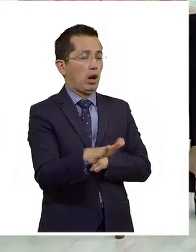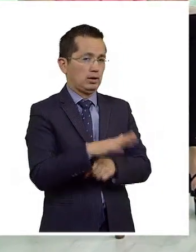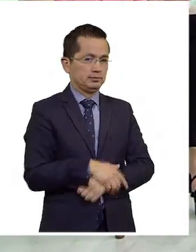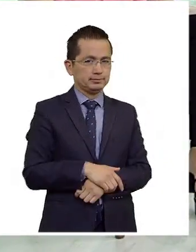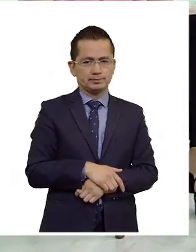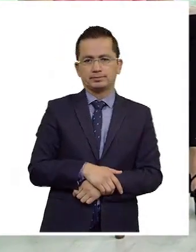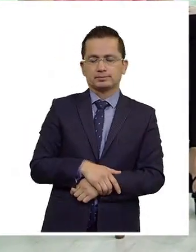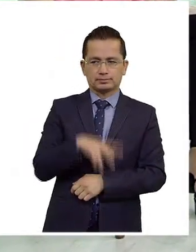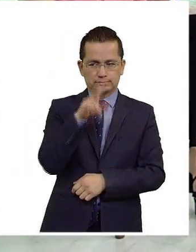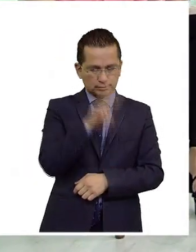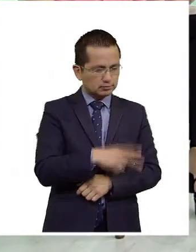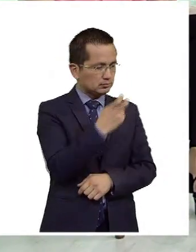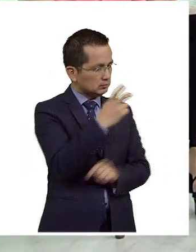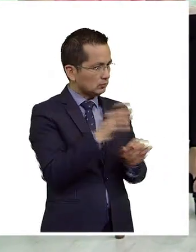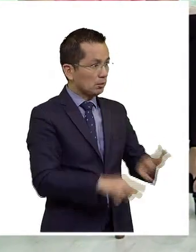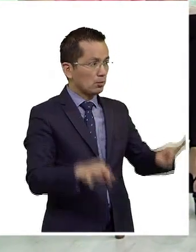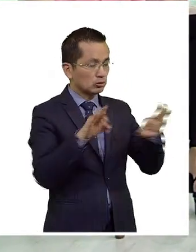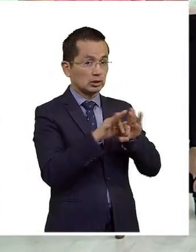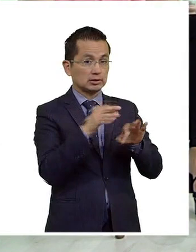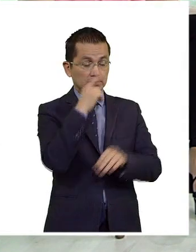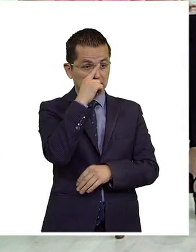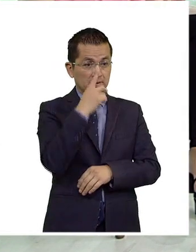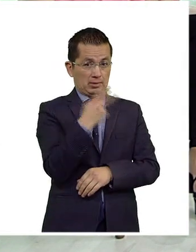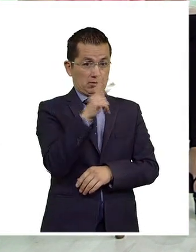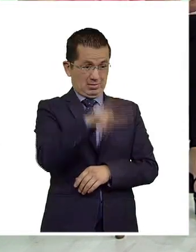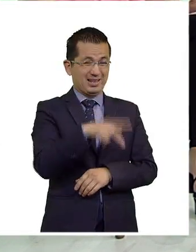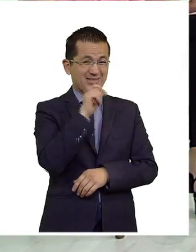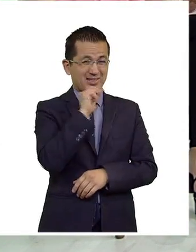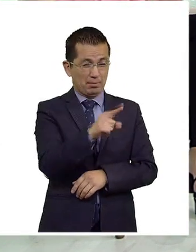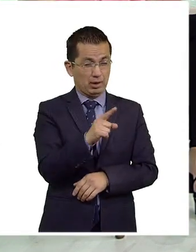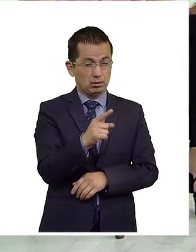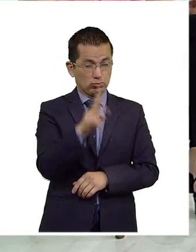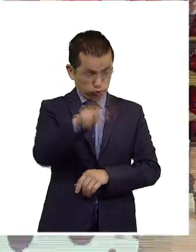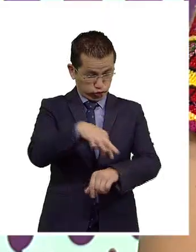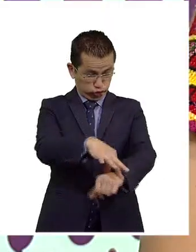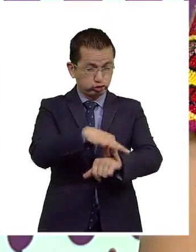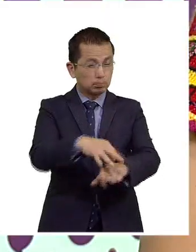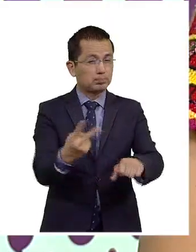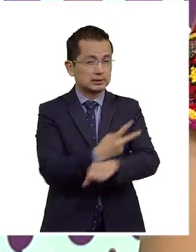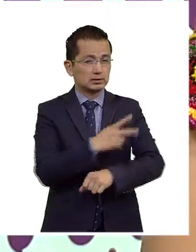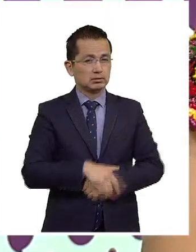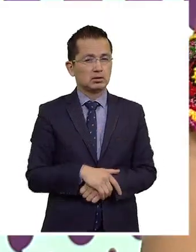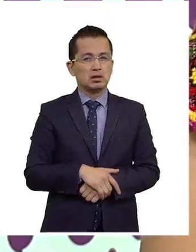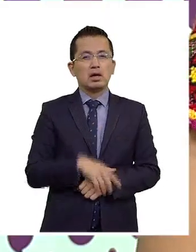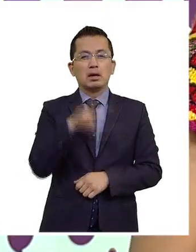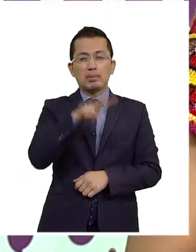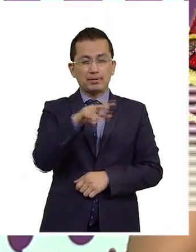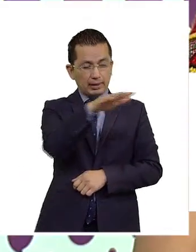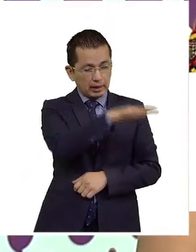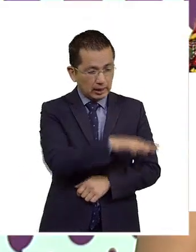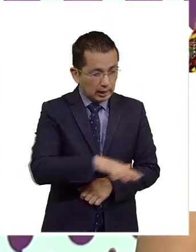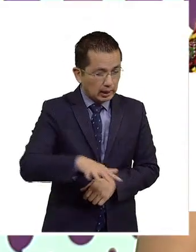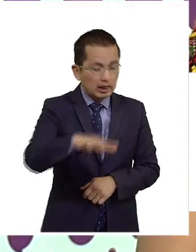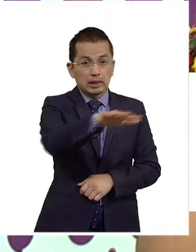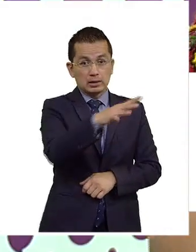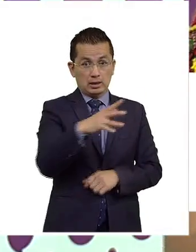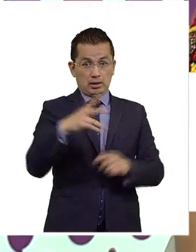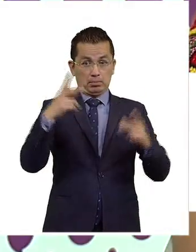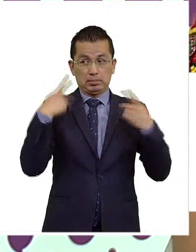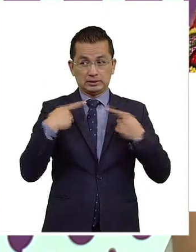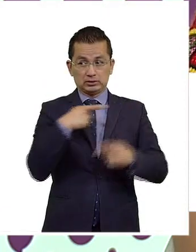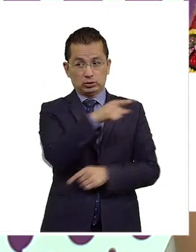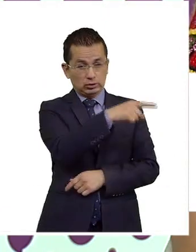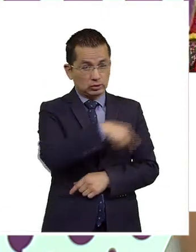la realidad también, porque es que se generan muchos mitos. Nadie hormona niños, nunca. Está prohibidísimo. O